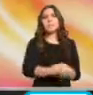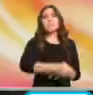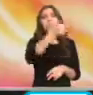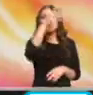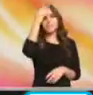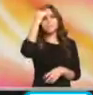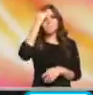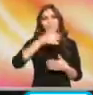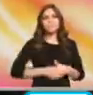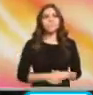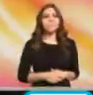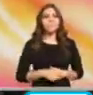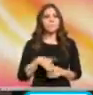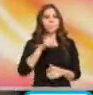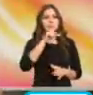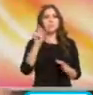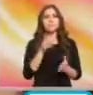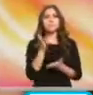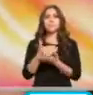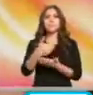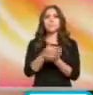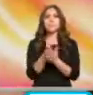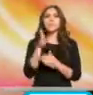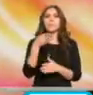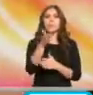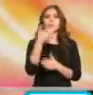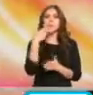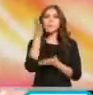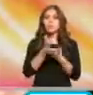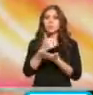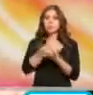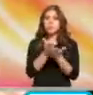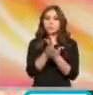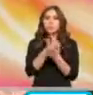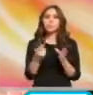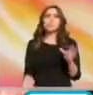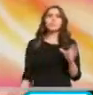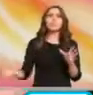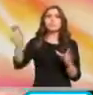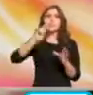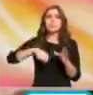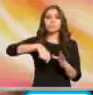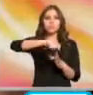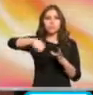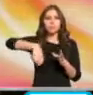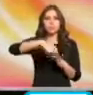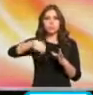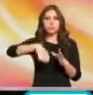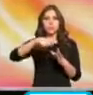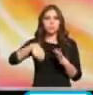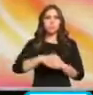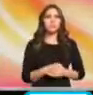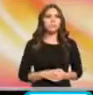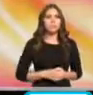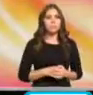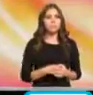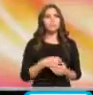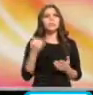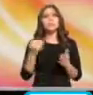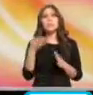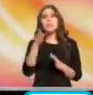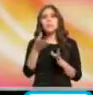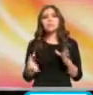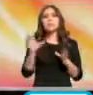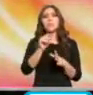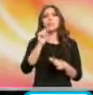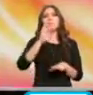con nuestro surimi finamente picado también. ¿Ok? Lo vamos a mezclar Ah, eso también ya nos va a ayudar a que espese un poquito.